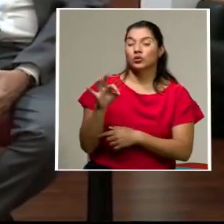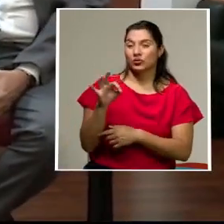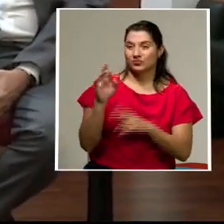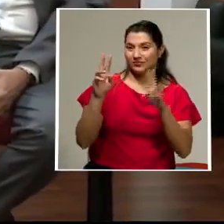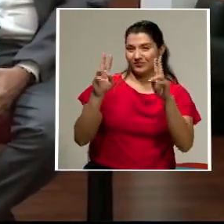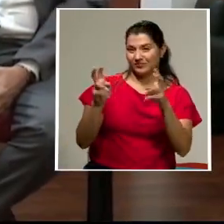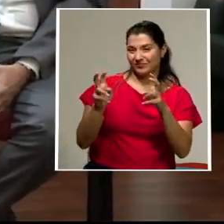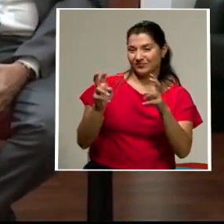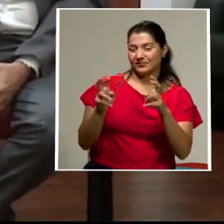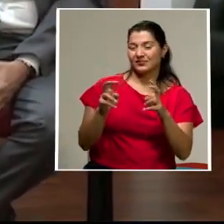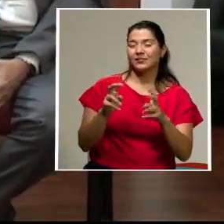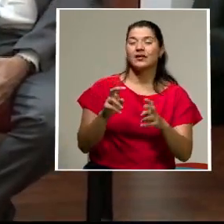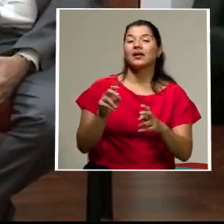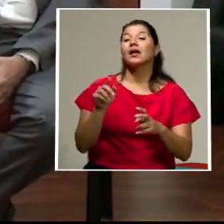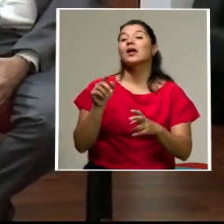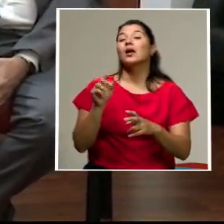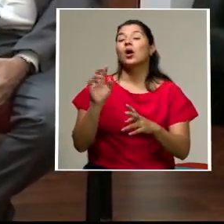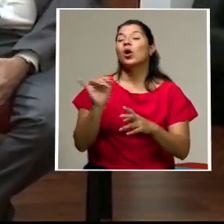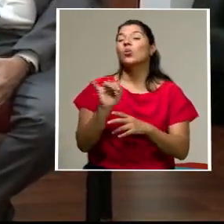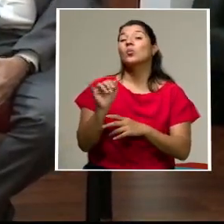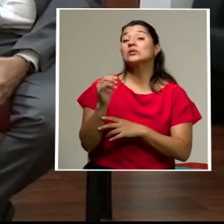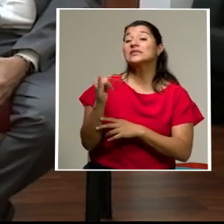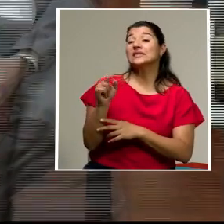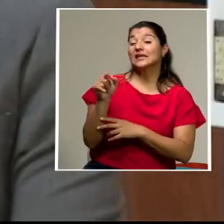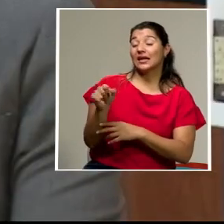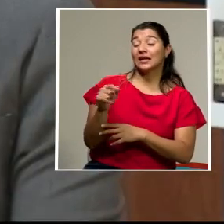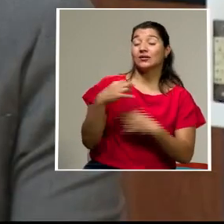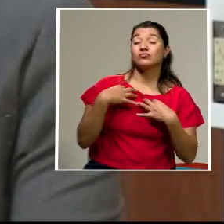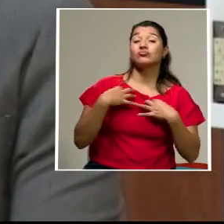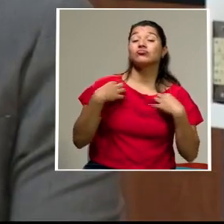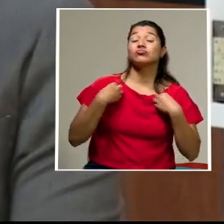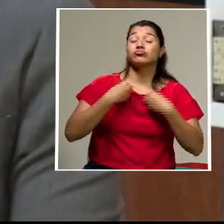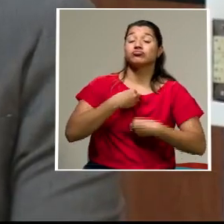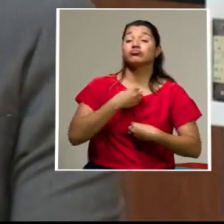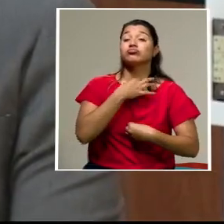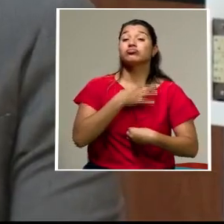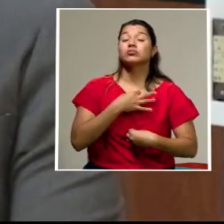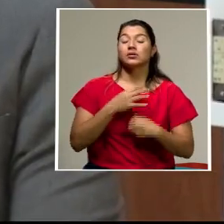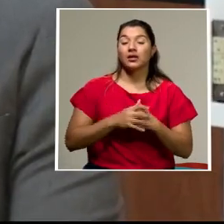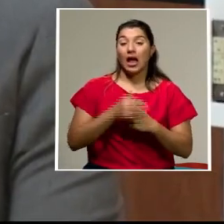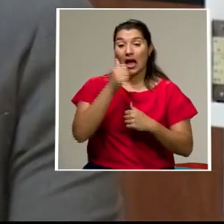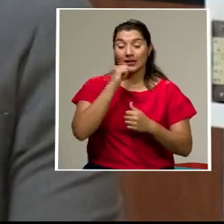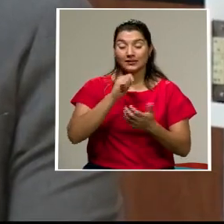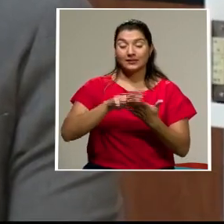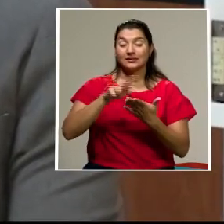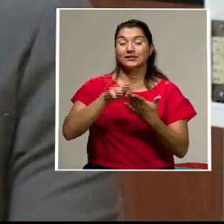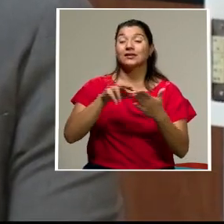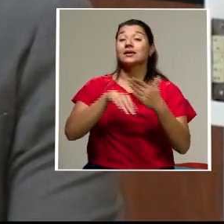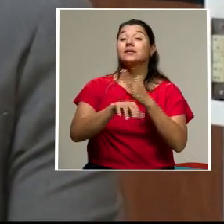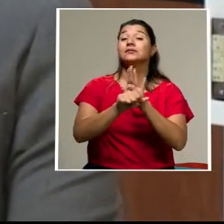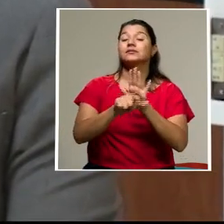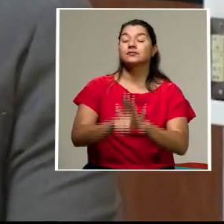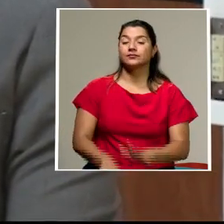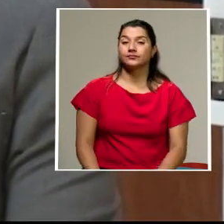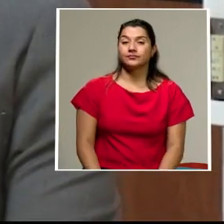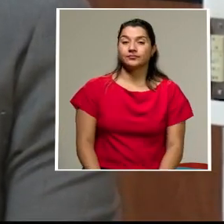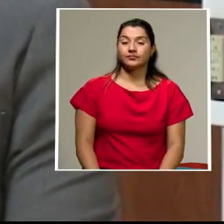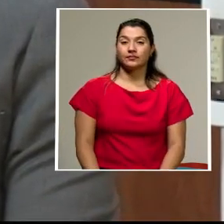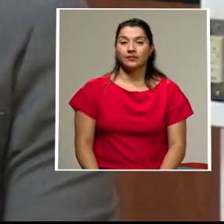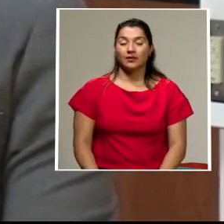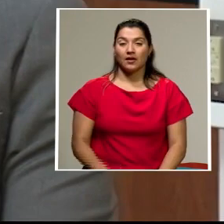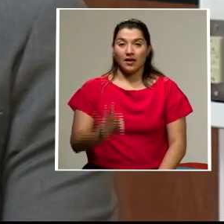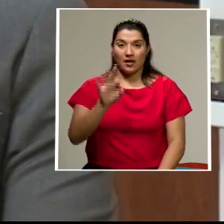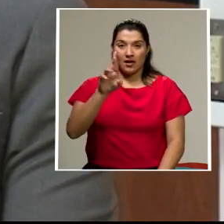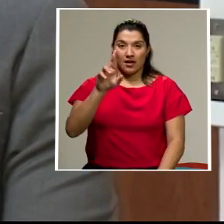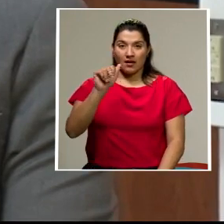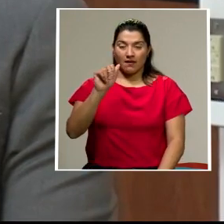un poco sobre este tema de empleo público y la moción que se aprobó el día de ayer en el Congreso. ¿Qué pasa, don Francisco,